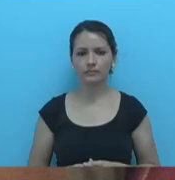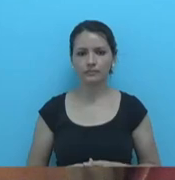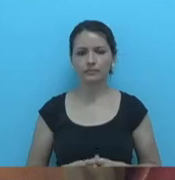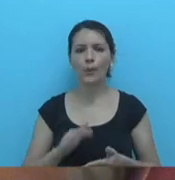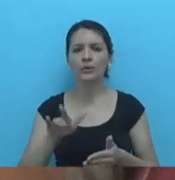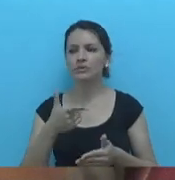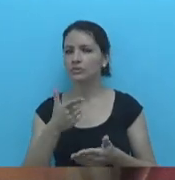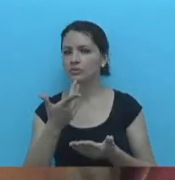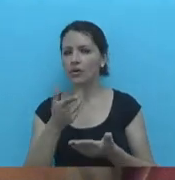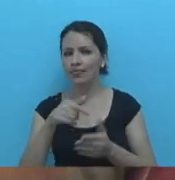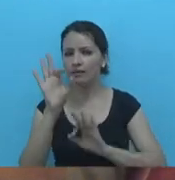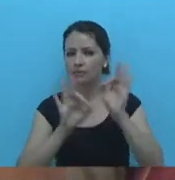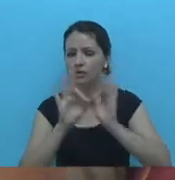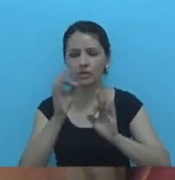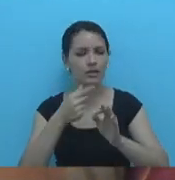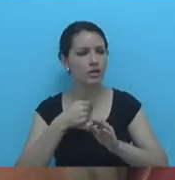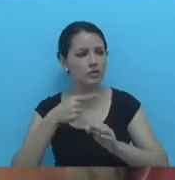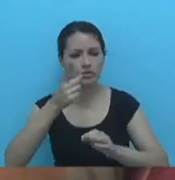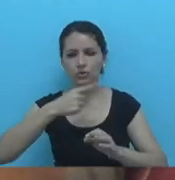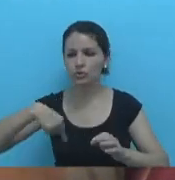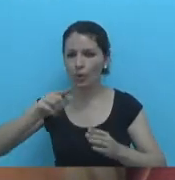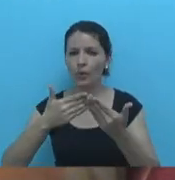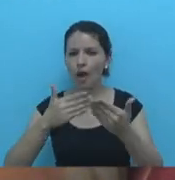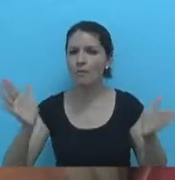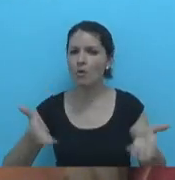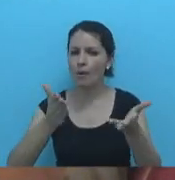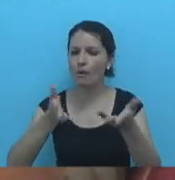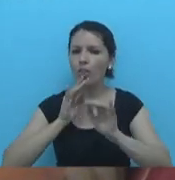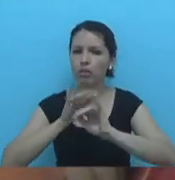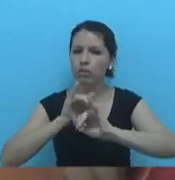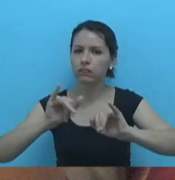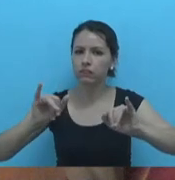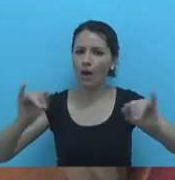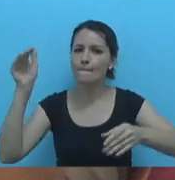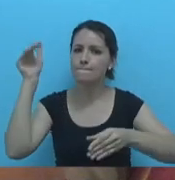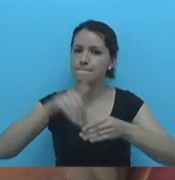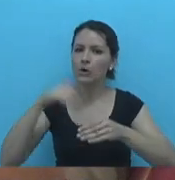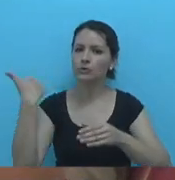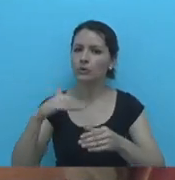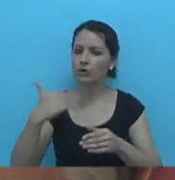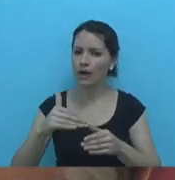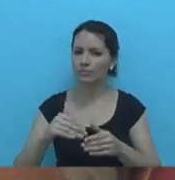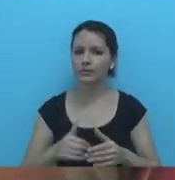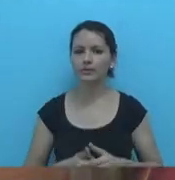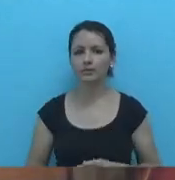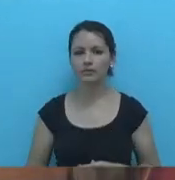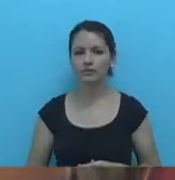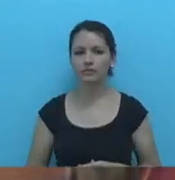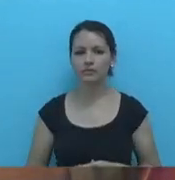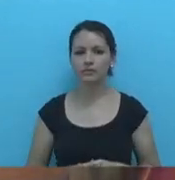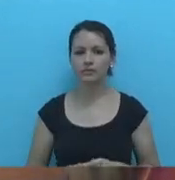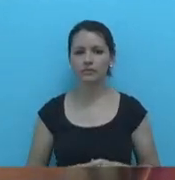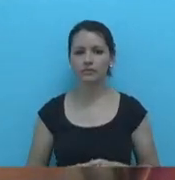del mismo es que nosotros promovamos este tipo de votos para que se tomen nota de estas